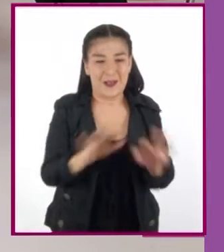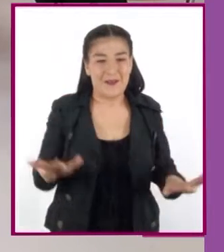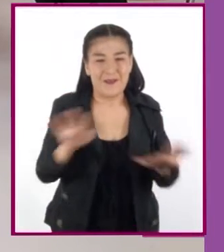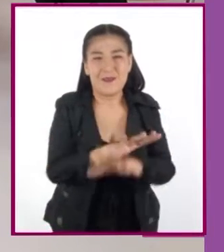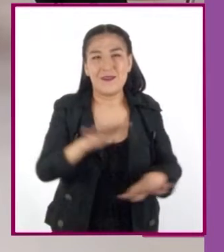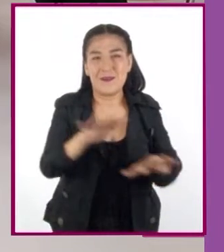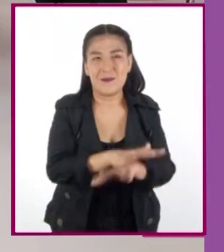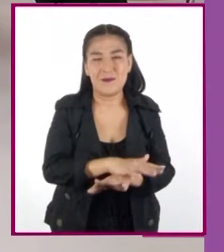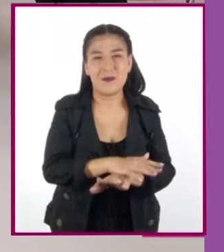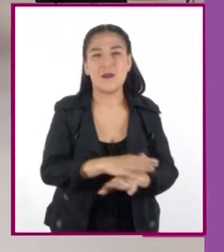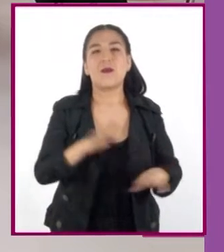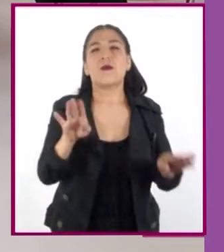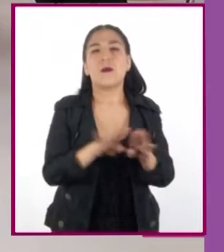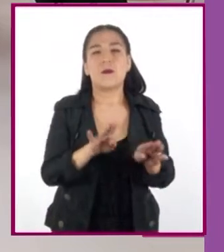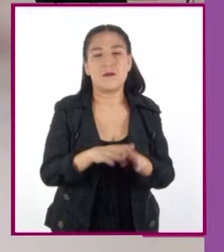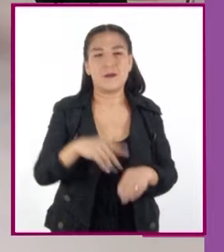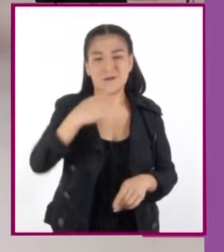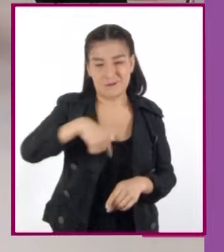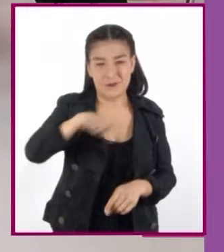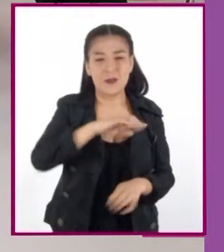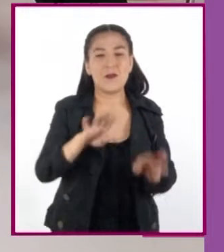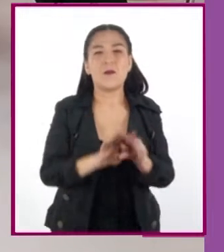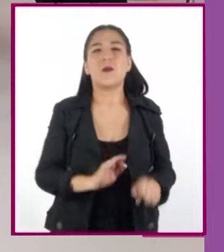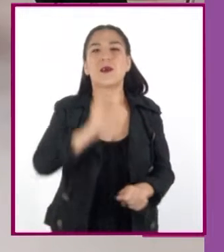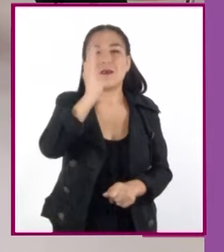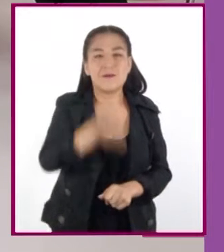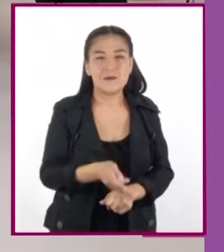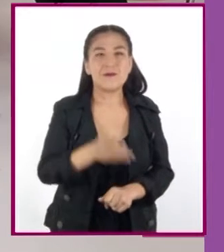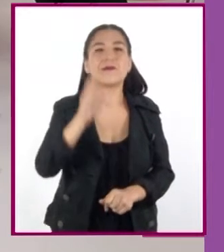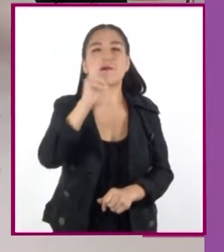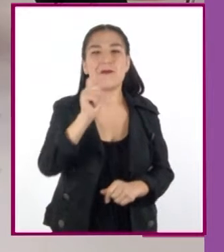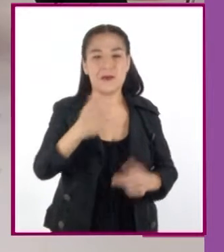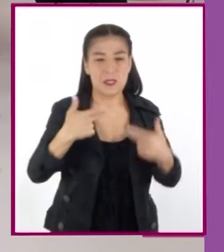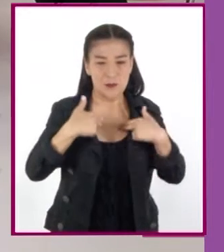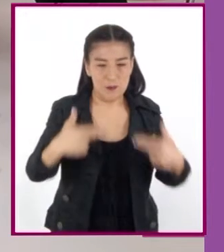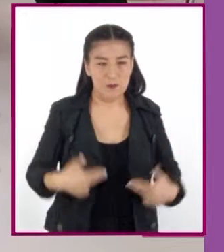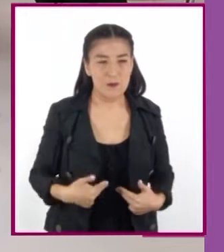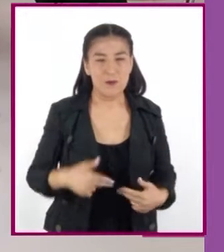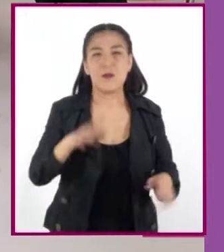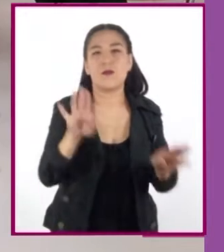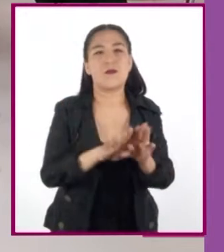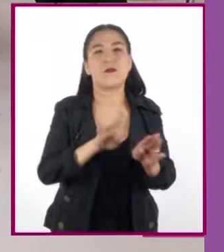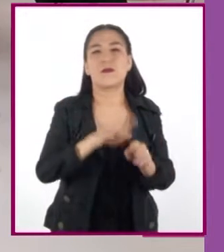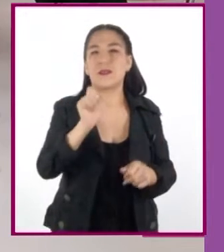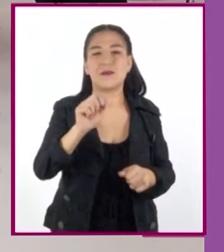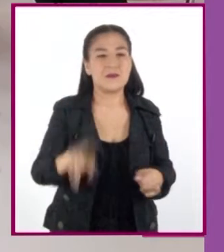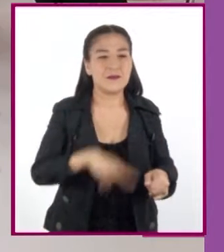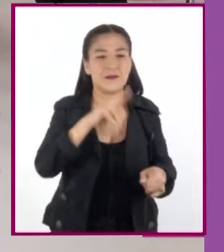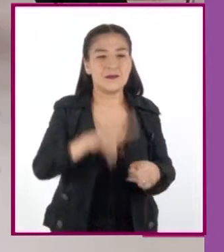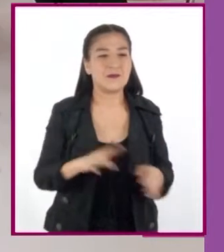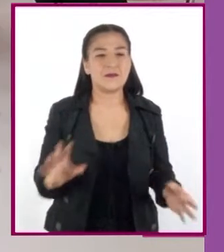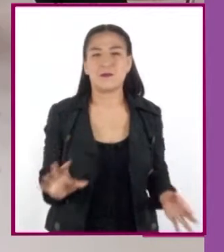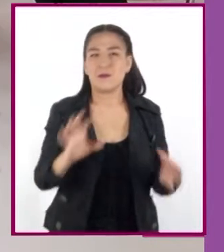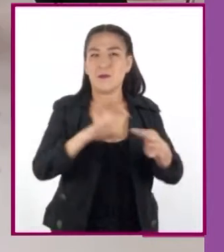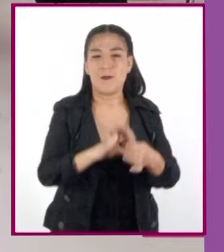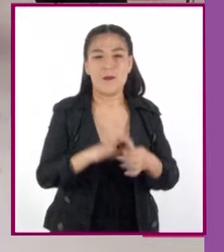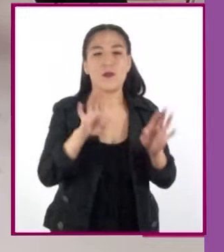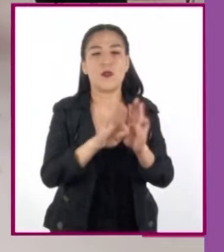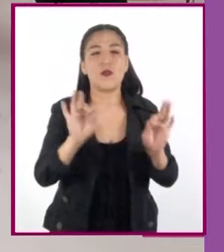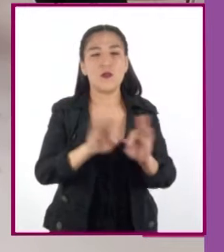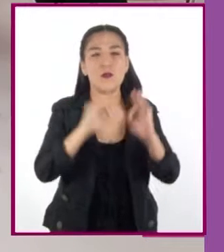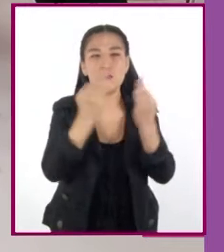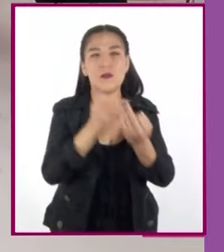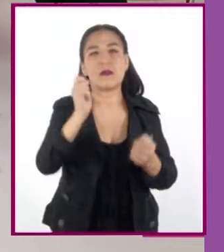que nos hemos permitido mirar al ser humano como un ente integral, donde estamos formados